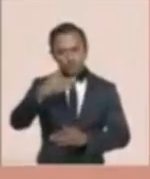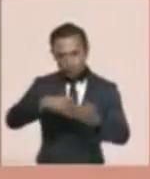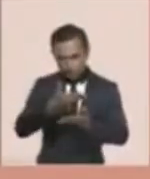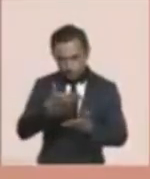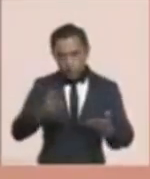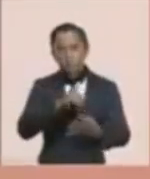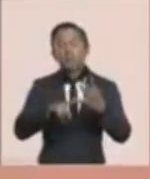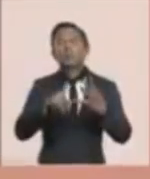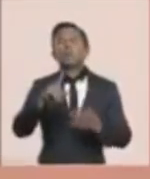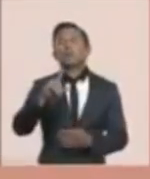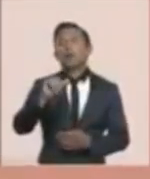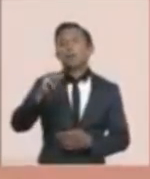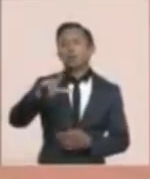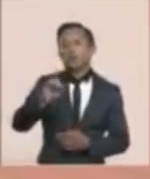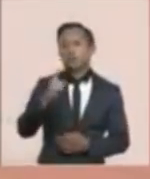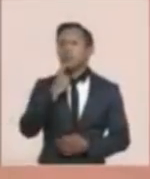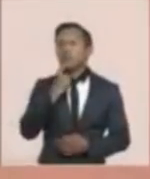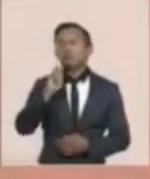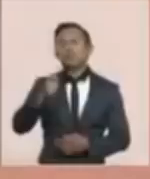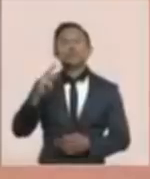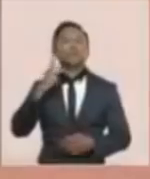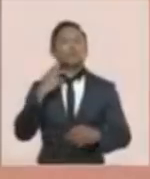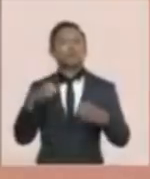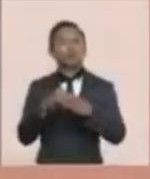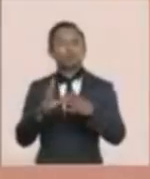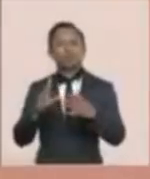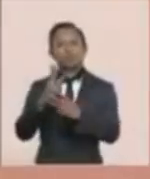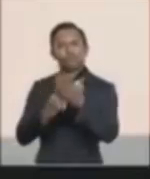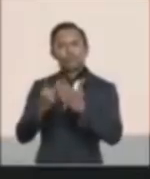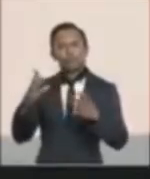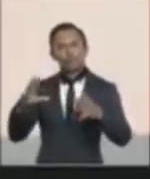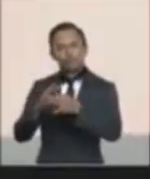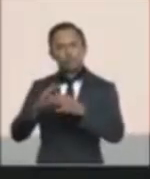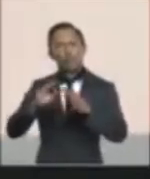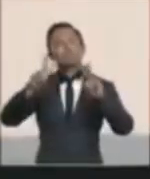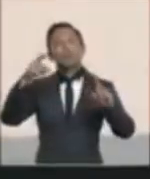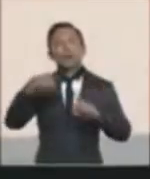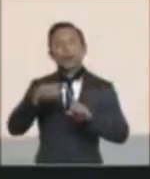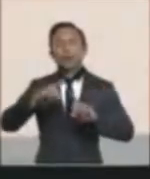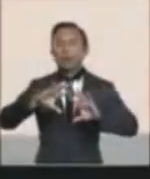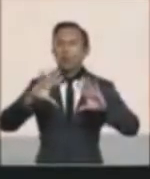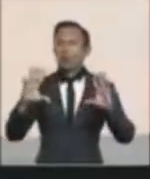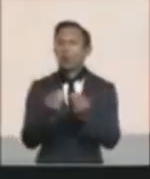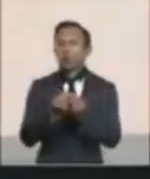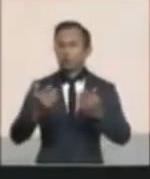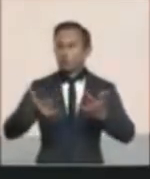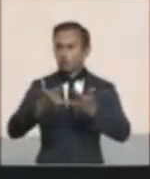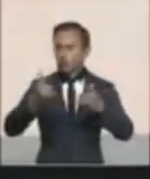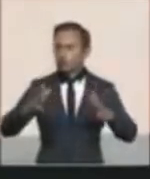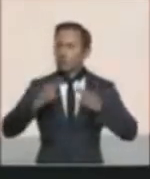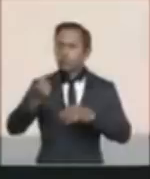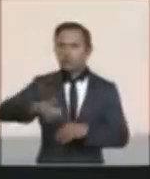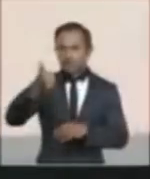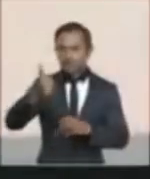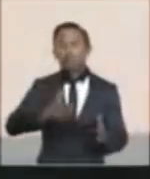de la coalición Juntos Haremos Historia. Muy buenas noches. Candidato Jaime Rodríguez Calderón, candidato independiente.